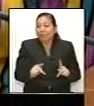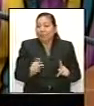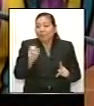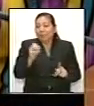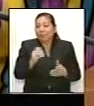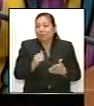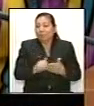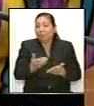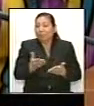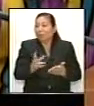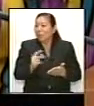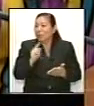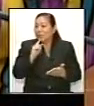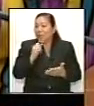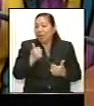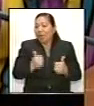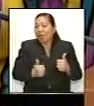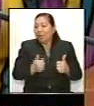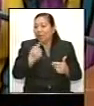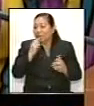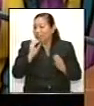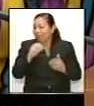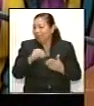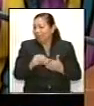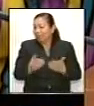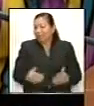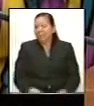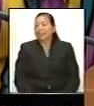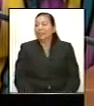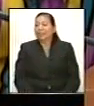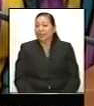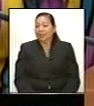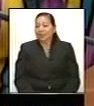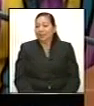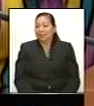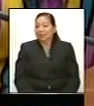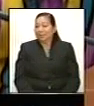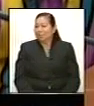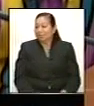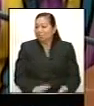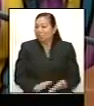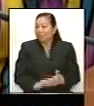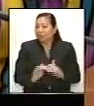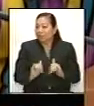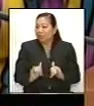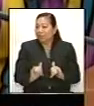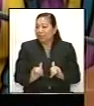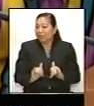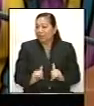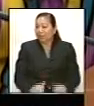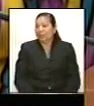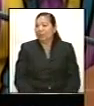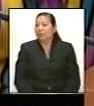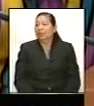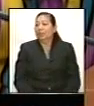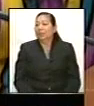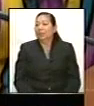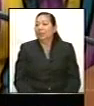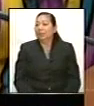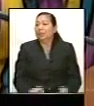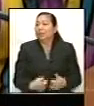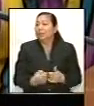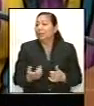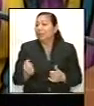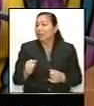ocurrencia, parecía que no es algo que se dé, ¿no? No me atendieron mal, dejé las impresiones de los correos que